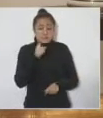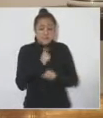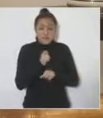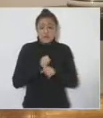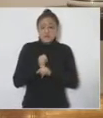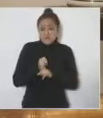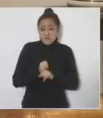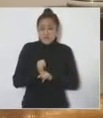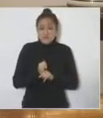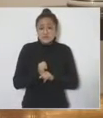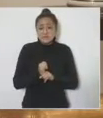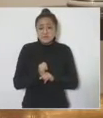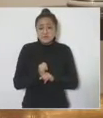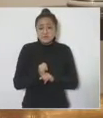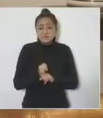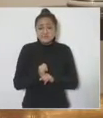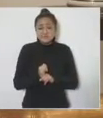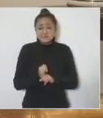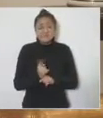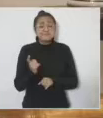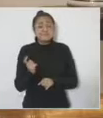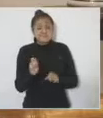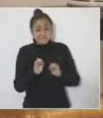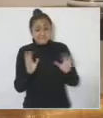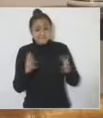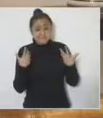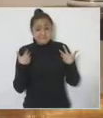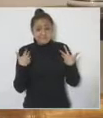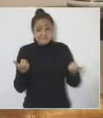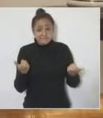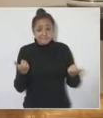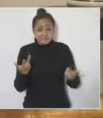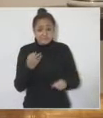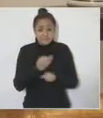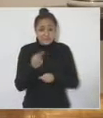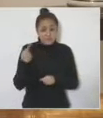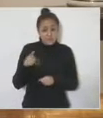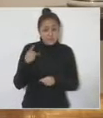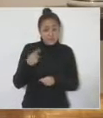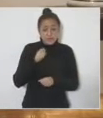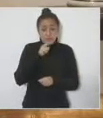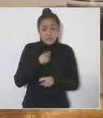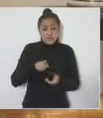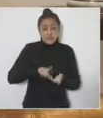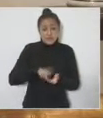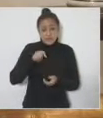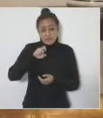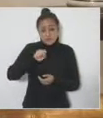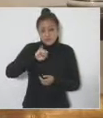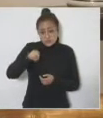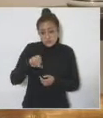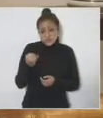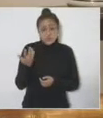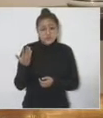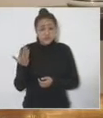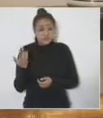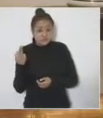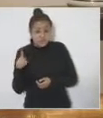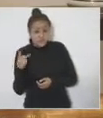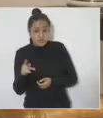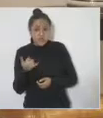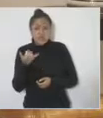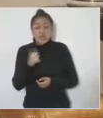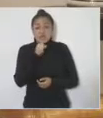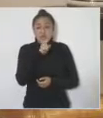se investigue Y claro que yo espero que el poder judicial su Tribunal Superior y